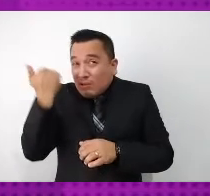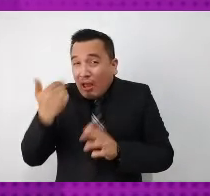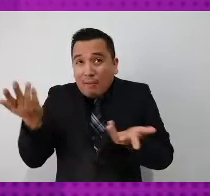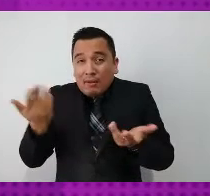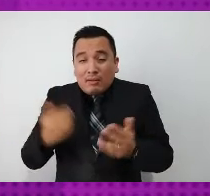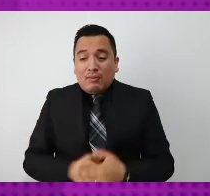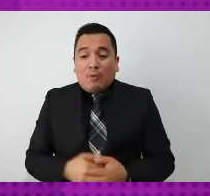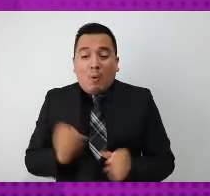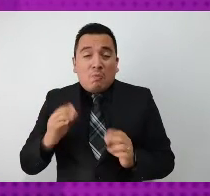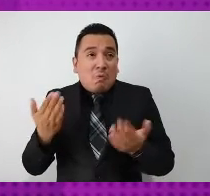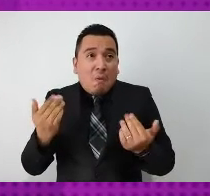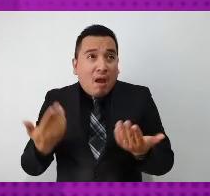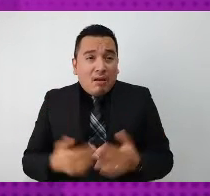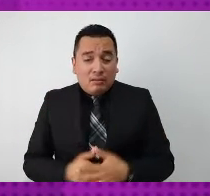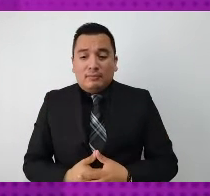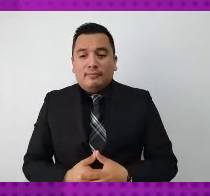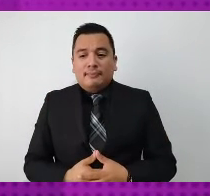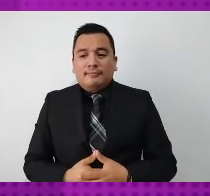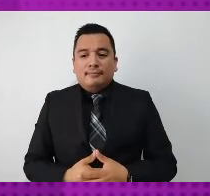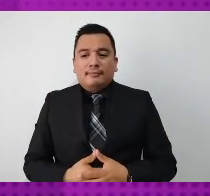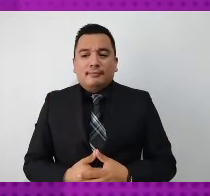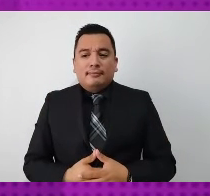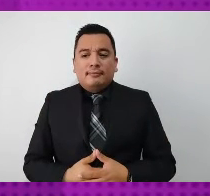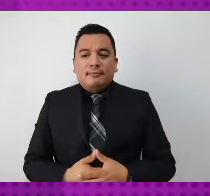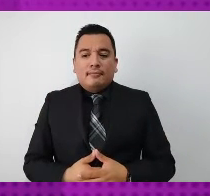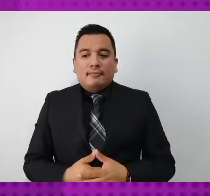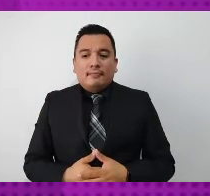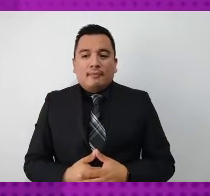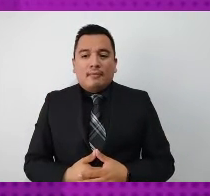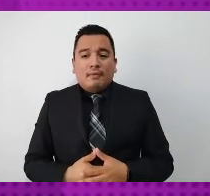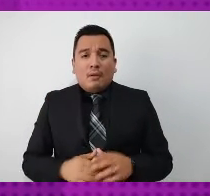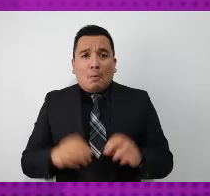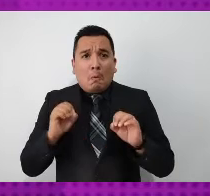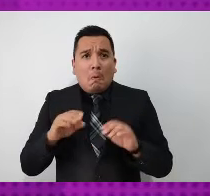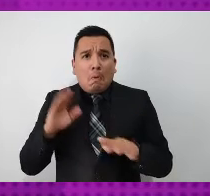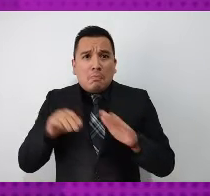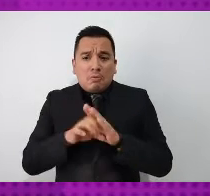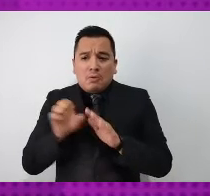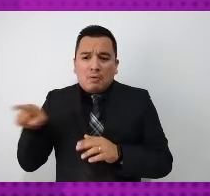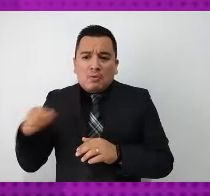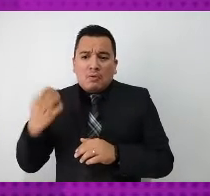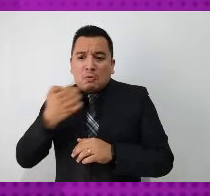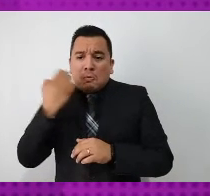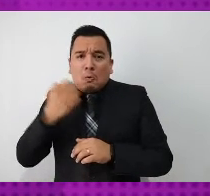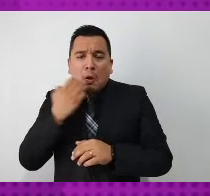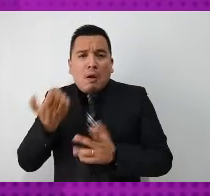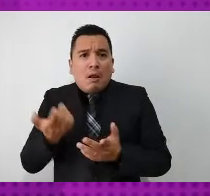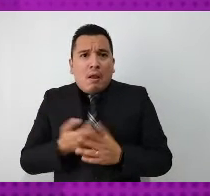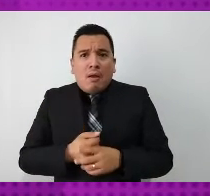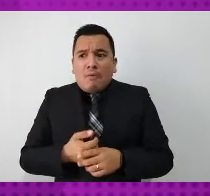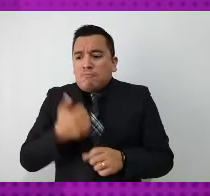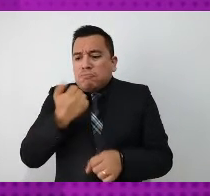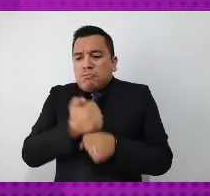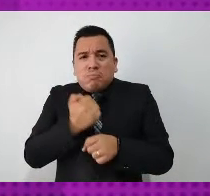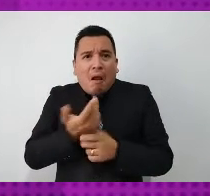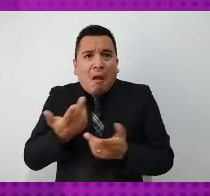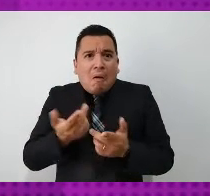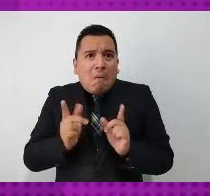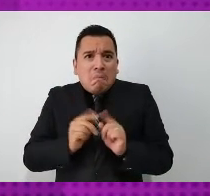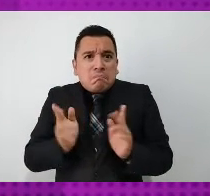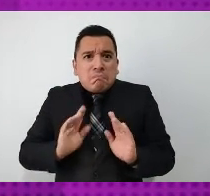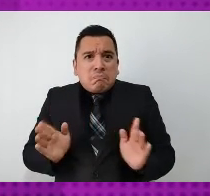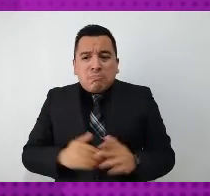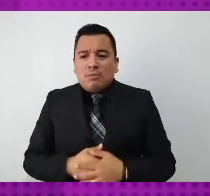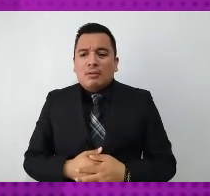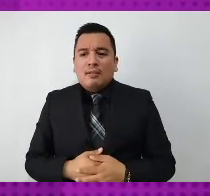computadora y muchos de ellos ni siquiera alcanzaron a terminar de terminar a terminar estudios académicos y entonces